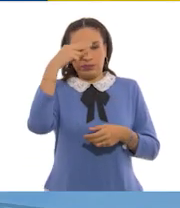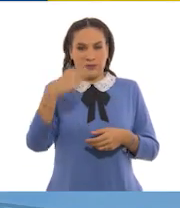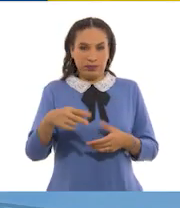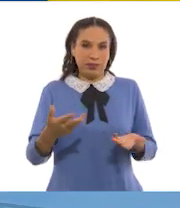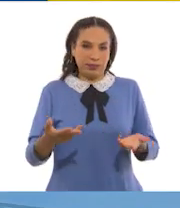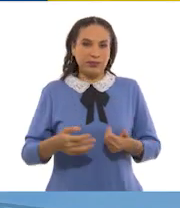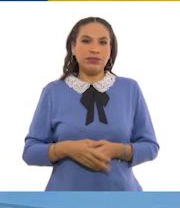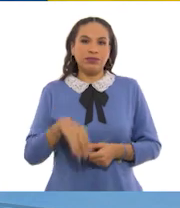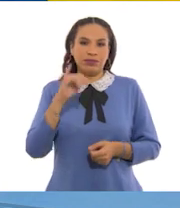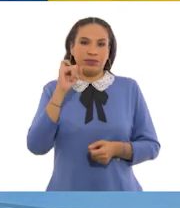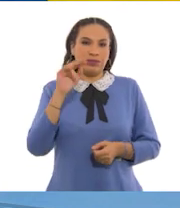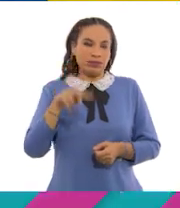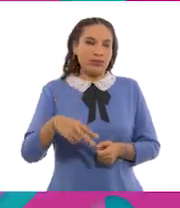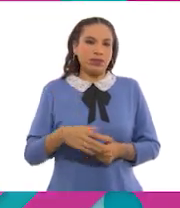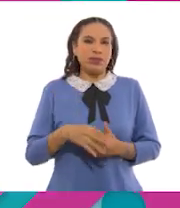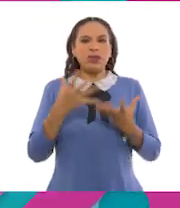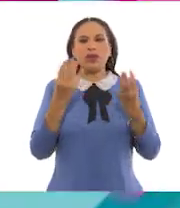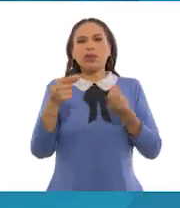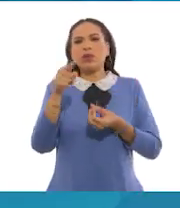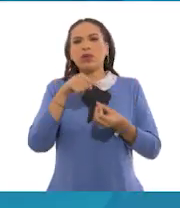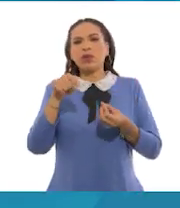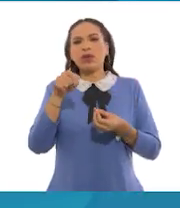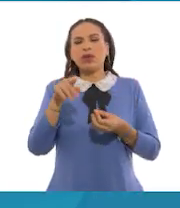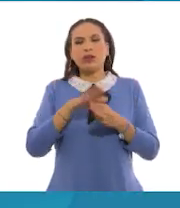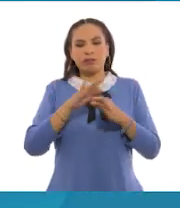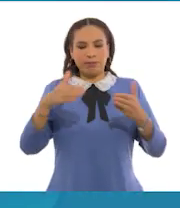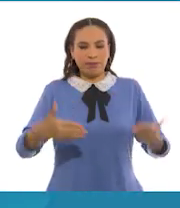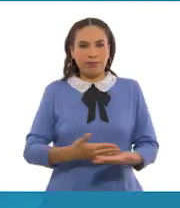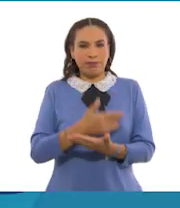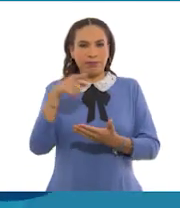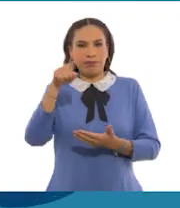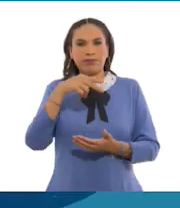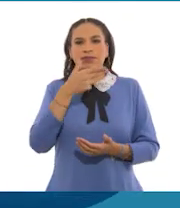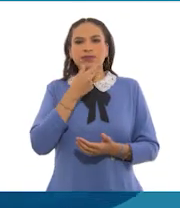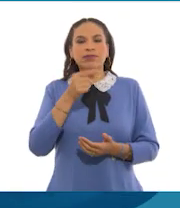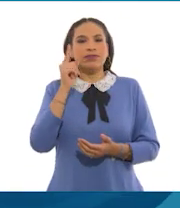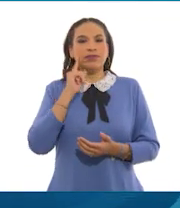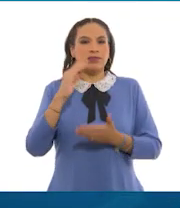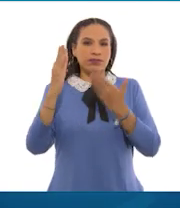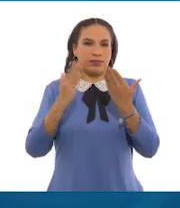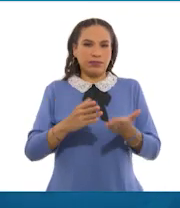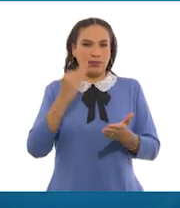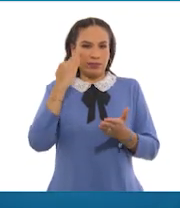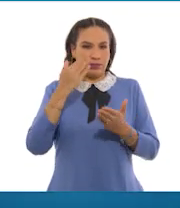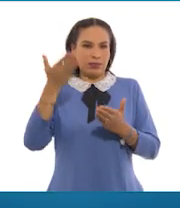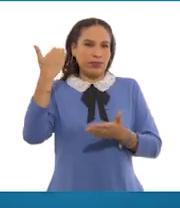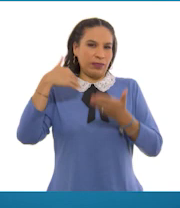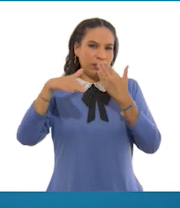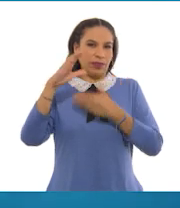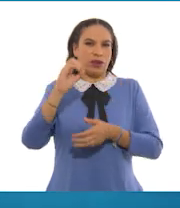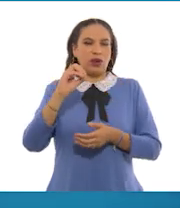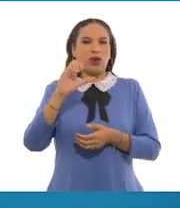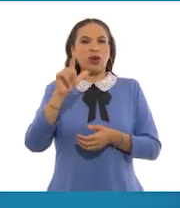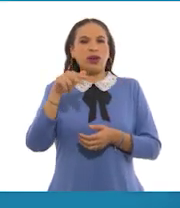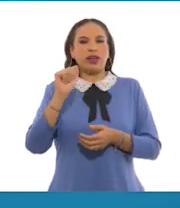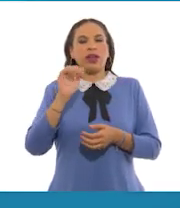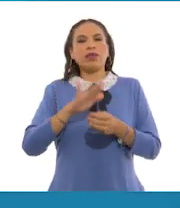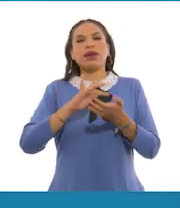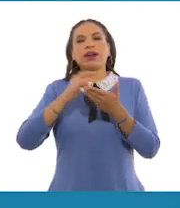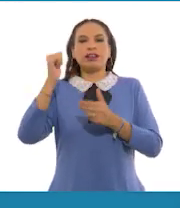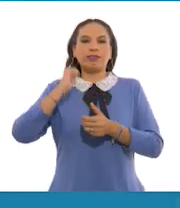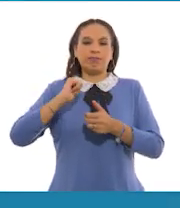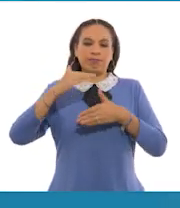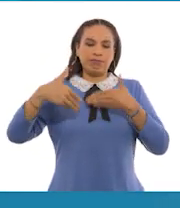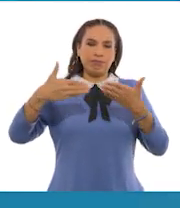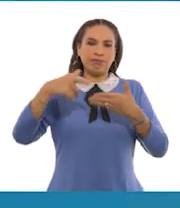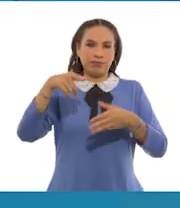maestra. Así es, y muchos de ellos son descendientes de aquellos hombres y mujeres que llegaron durante la colonia. Fue gracias a sus antepasados